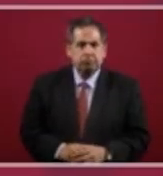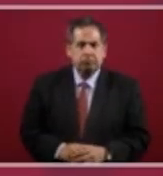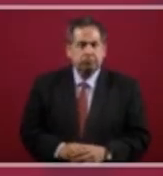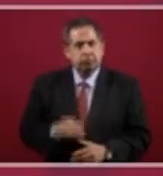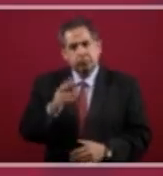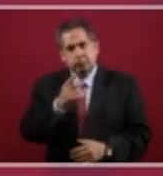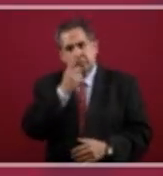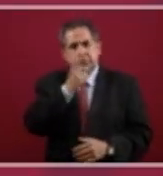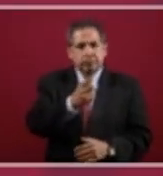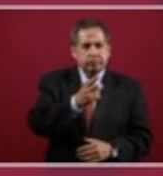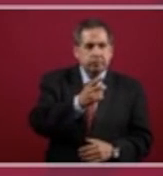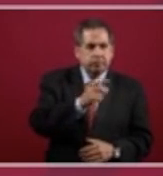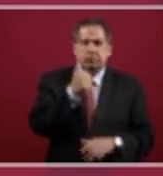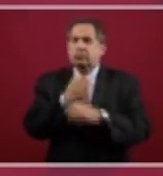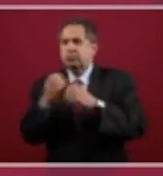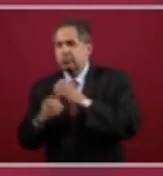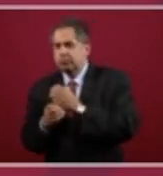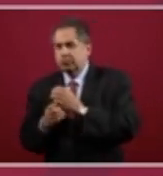decimos una cosa y hacemos otra.